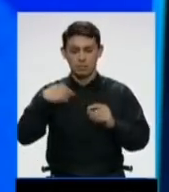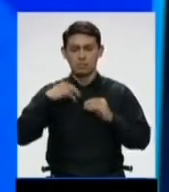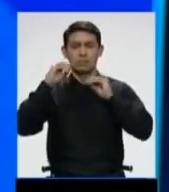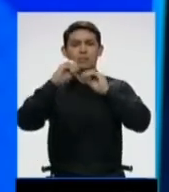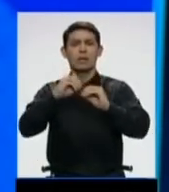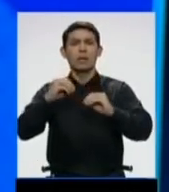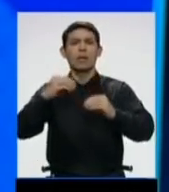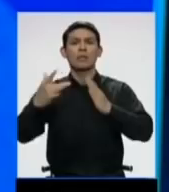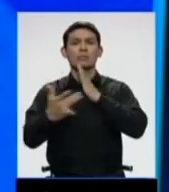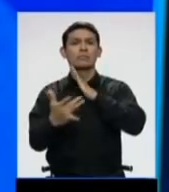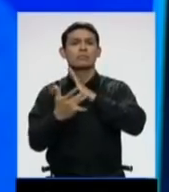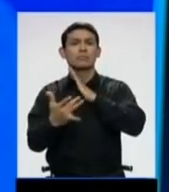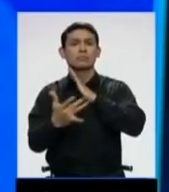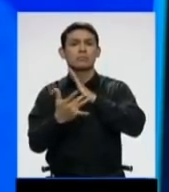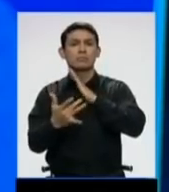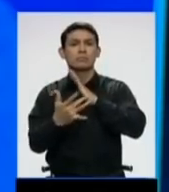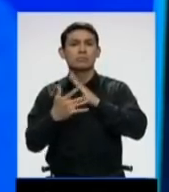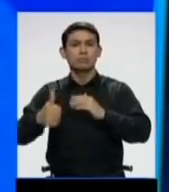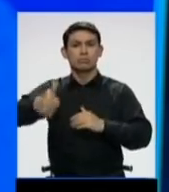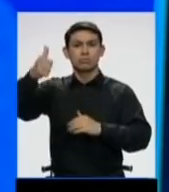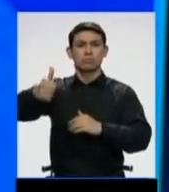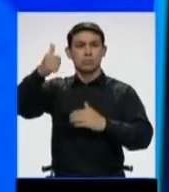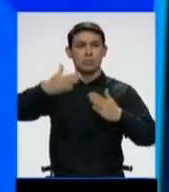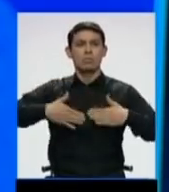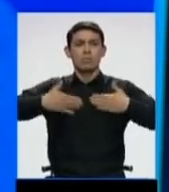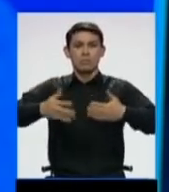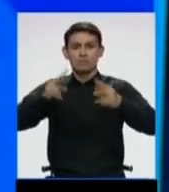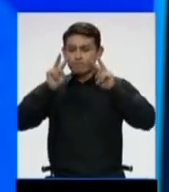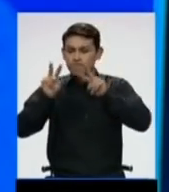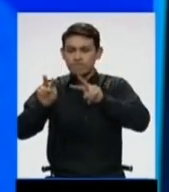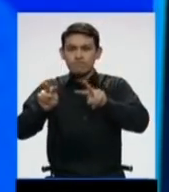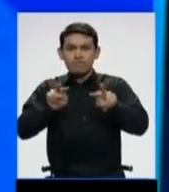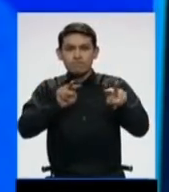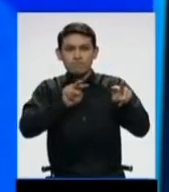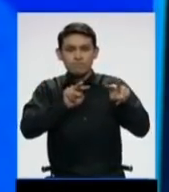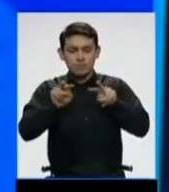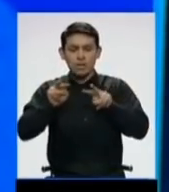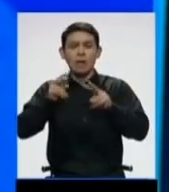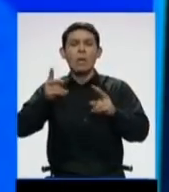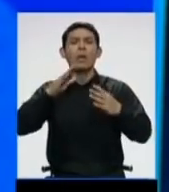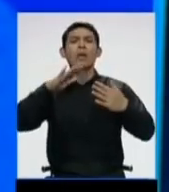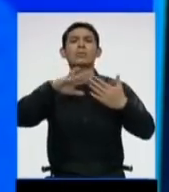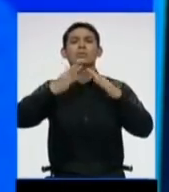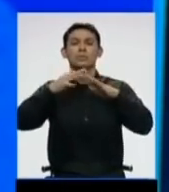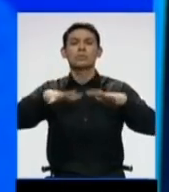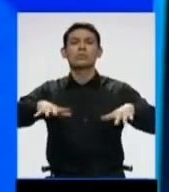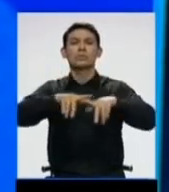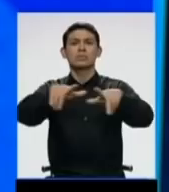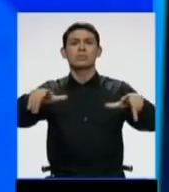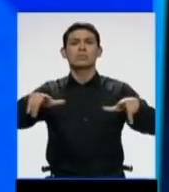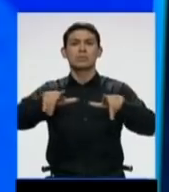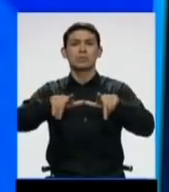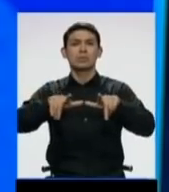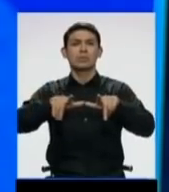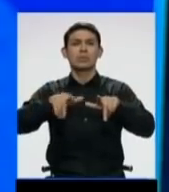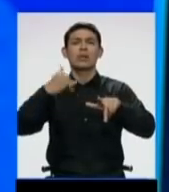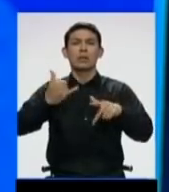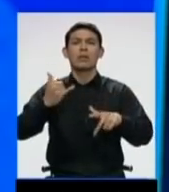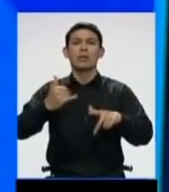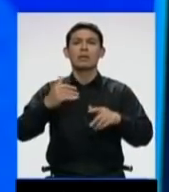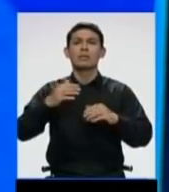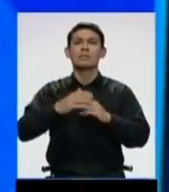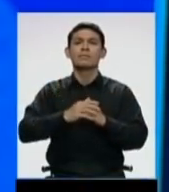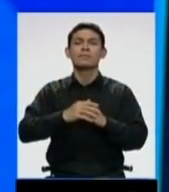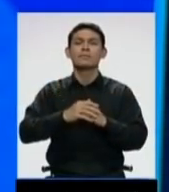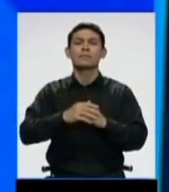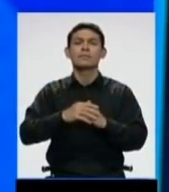tecnología para que los funcionarios estén verificados permanentemente a través de una ciudad inteligente. Hoy en día, Smart Cities, que el próximo mes